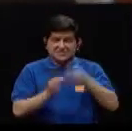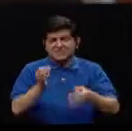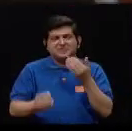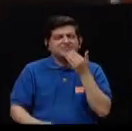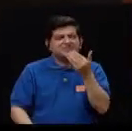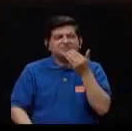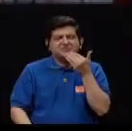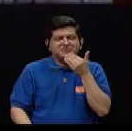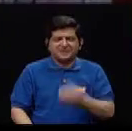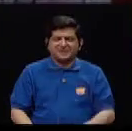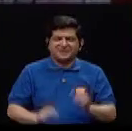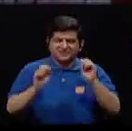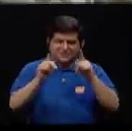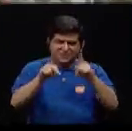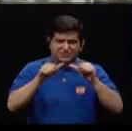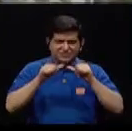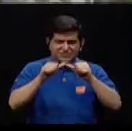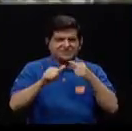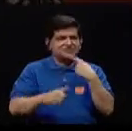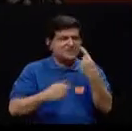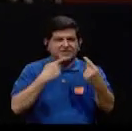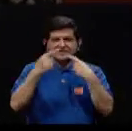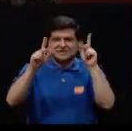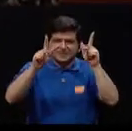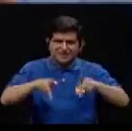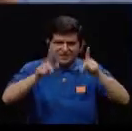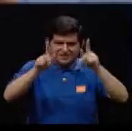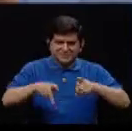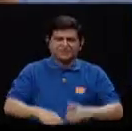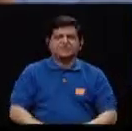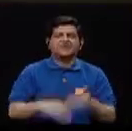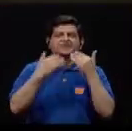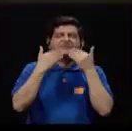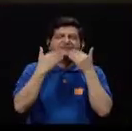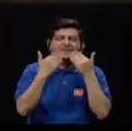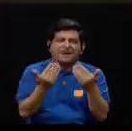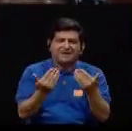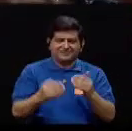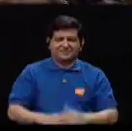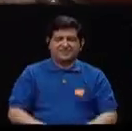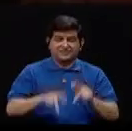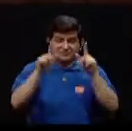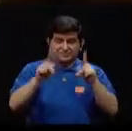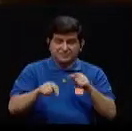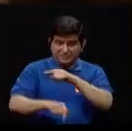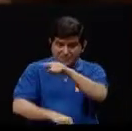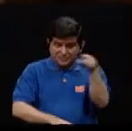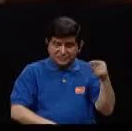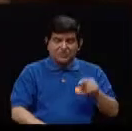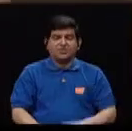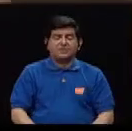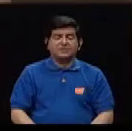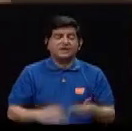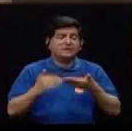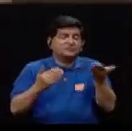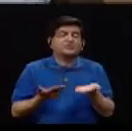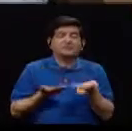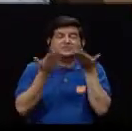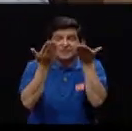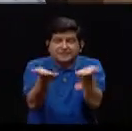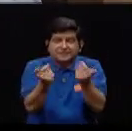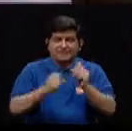Simplemente agradecer el espacio, seguirle diciendo al público gracias, porque el público es el que te da muchas